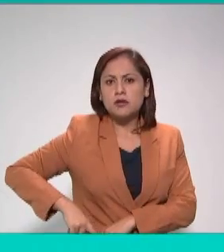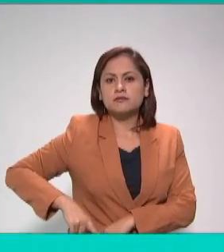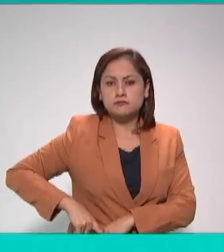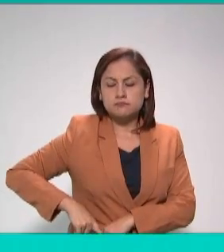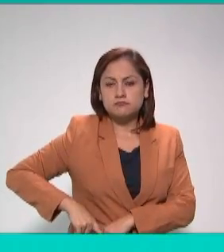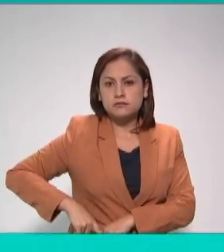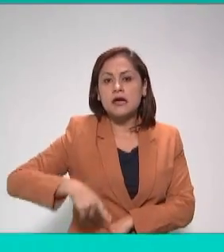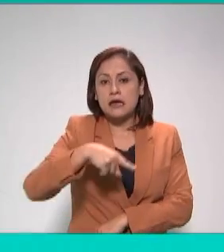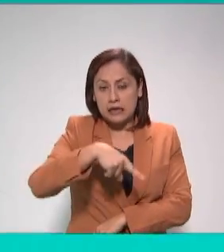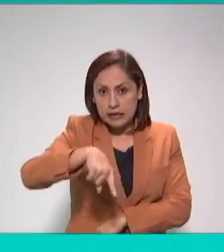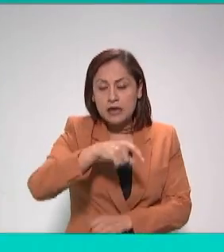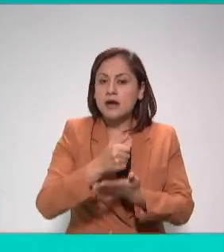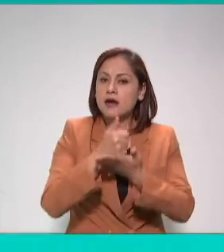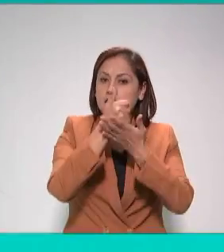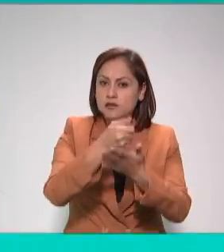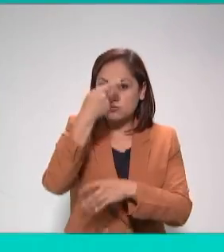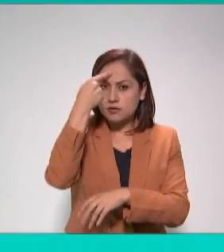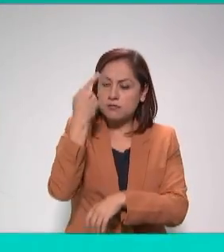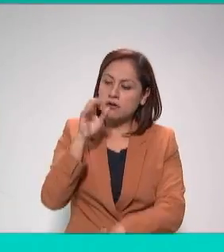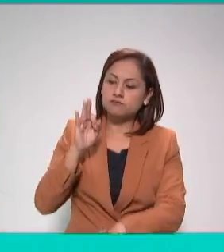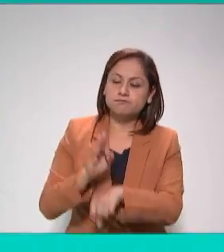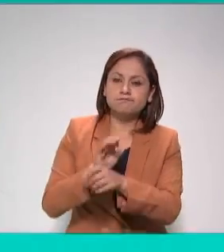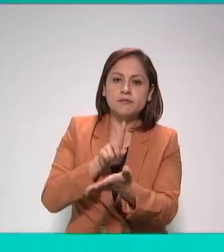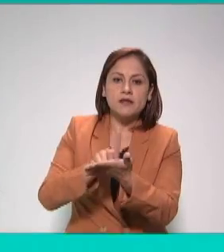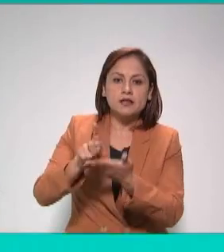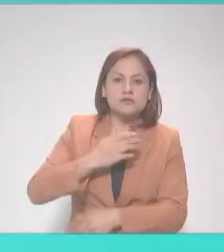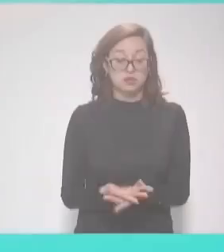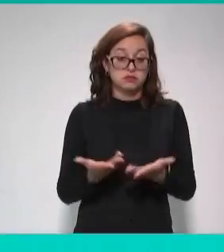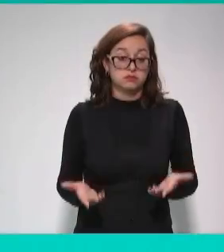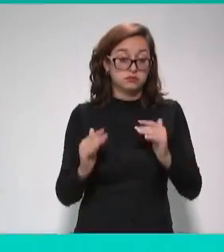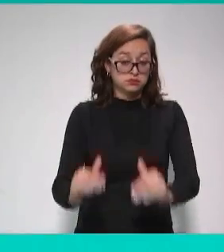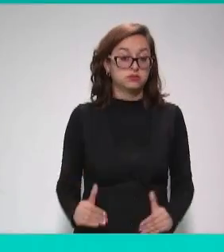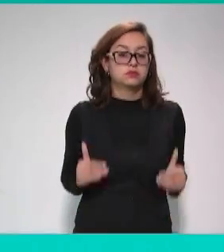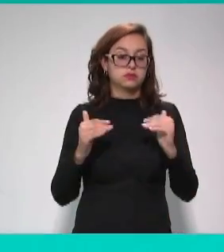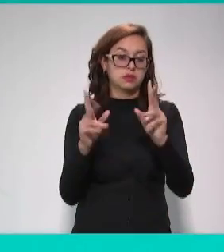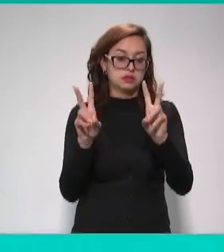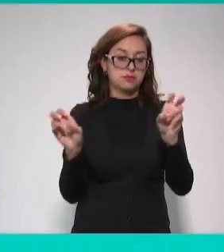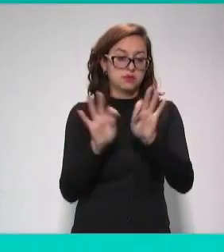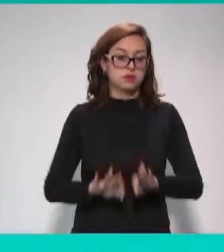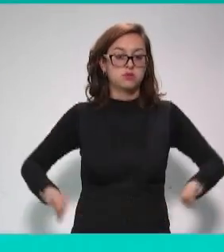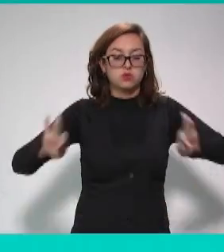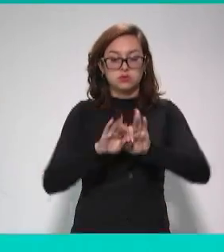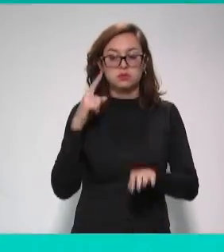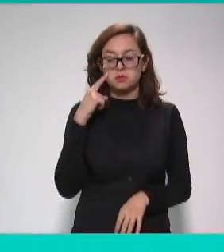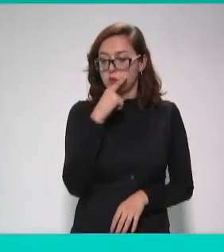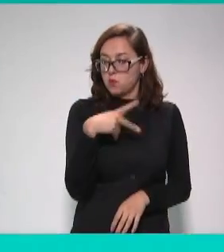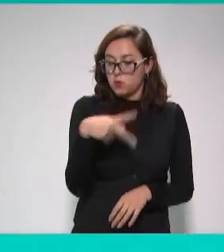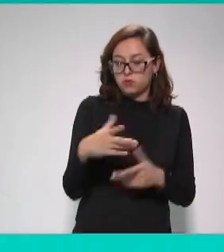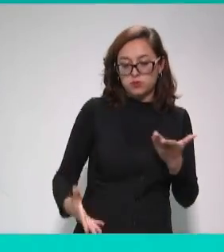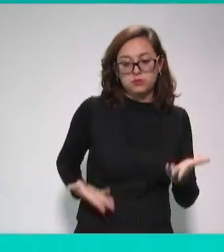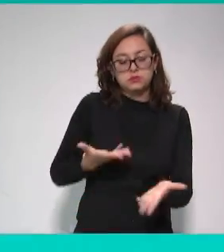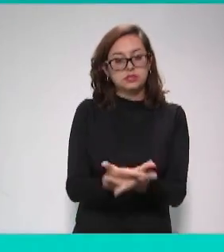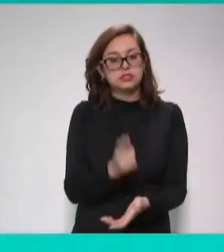develarse por el derecho a la verdad y la justicia para los individuos y las sociedades en este contexto un particular solicitó el expediente de